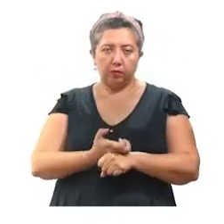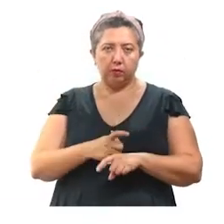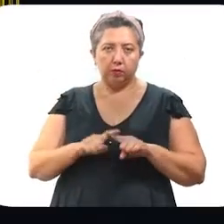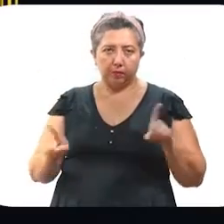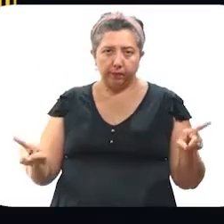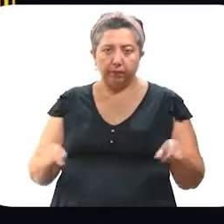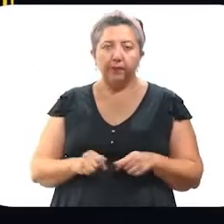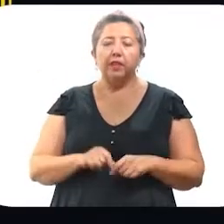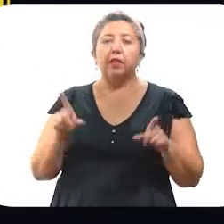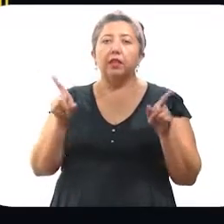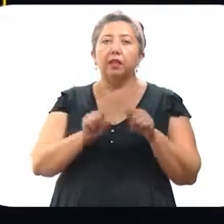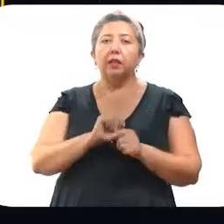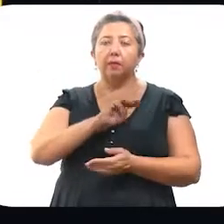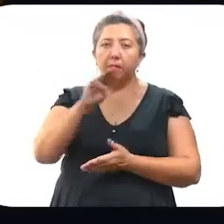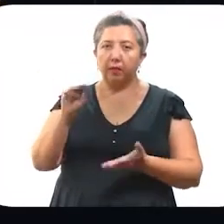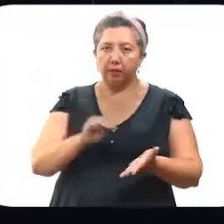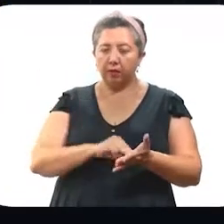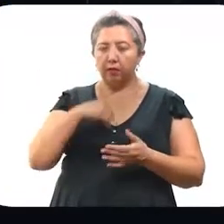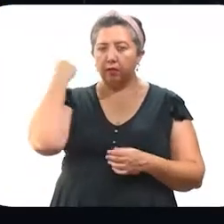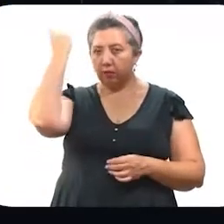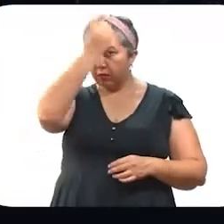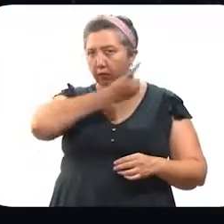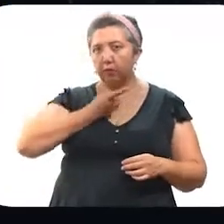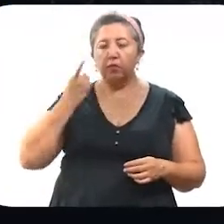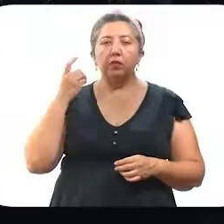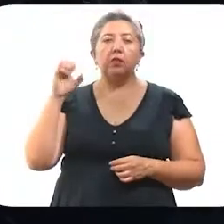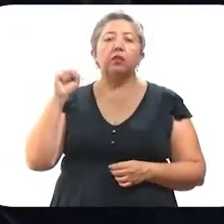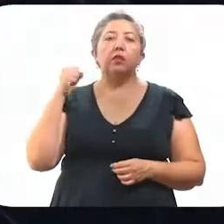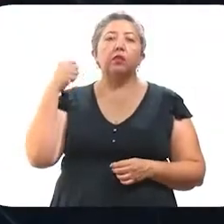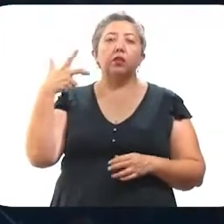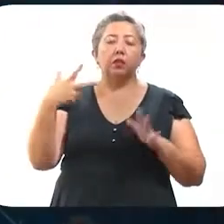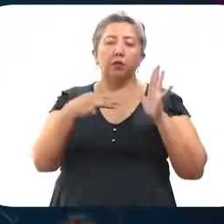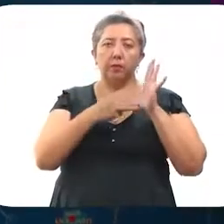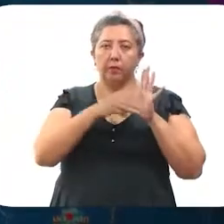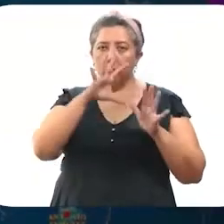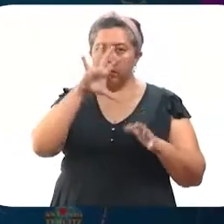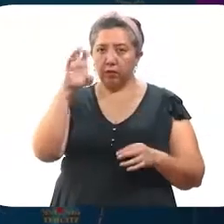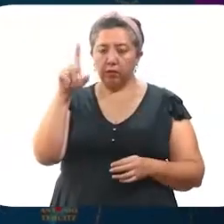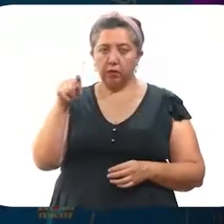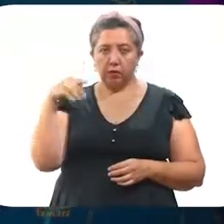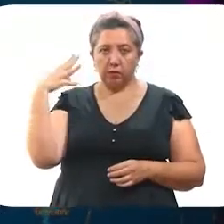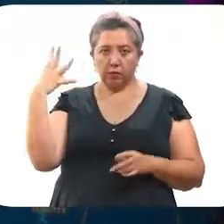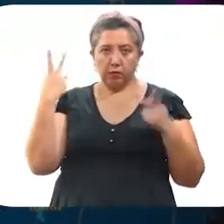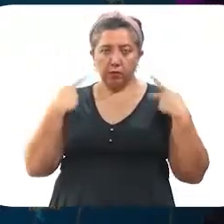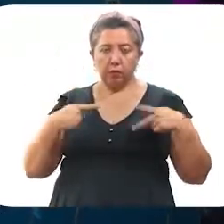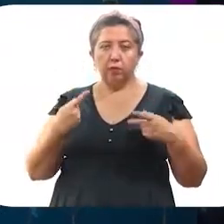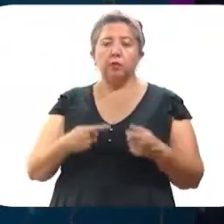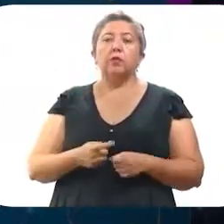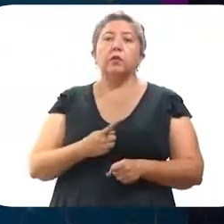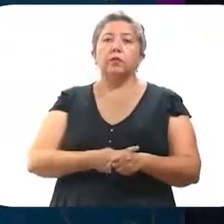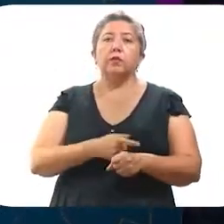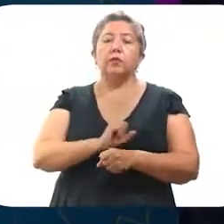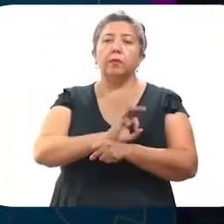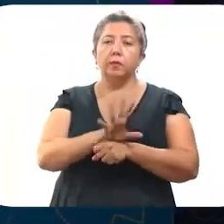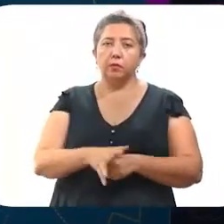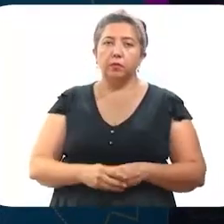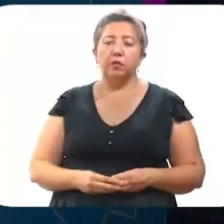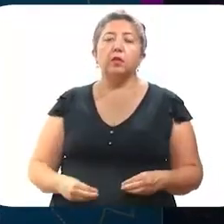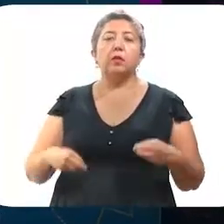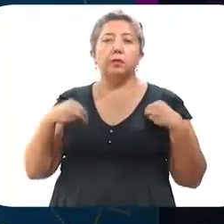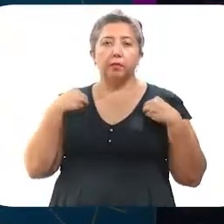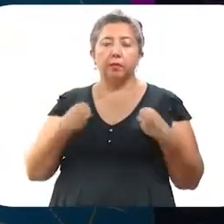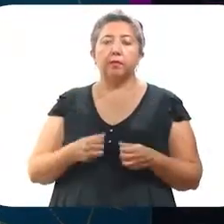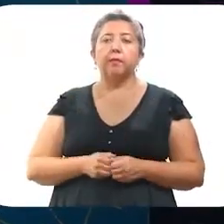estado específicamente en mérida se han diagnosticado 68 mil 574 personas contagiadas de coronavirus